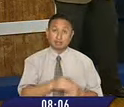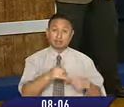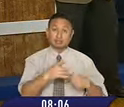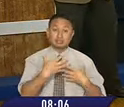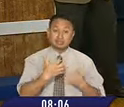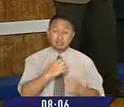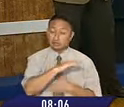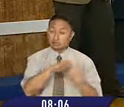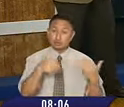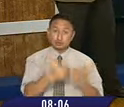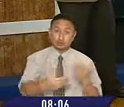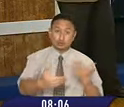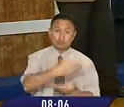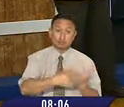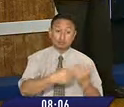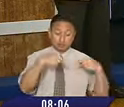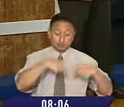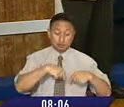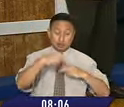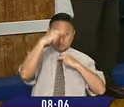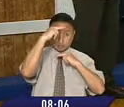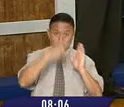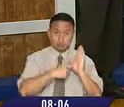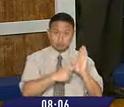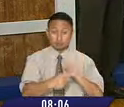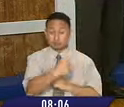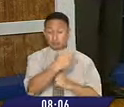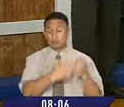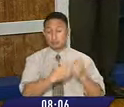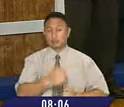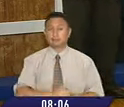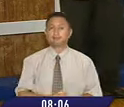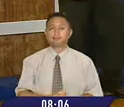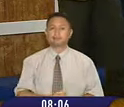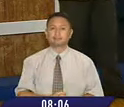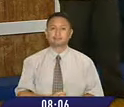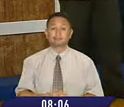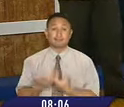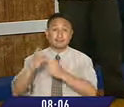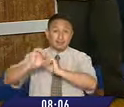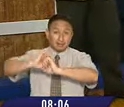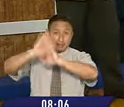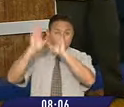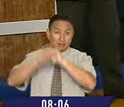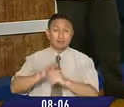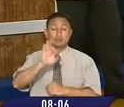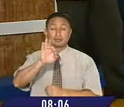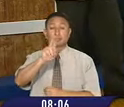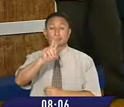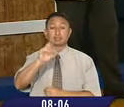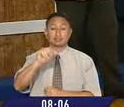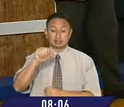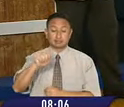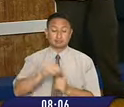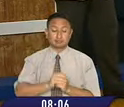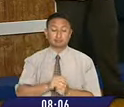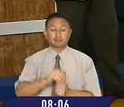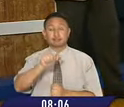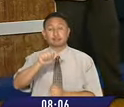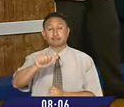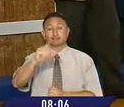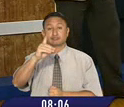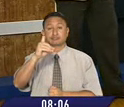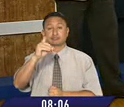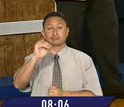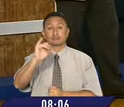todos y nosotros aquí lo hacemos evidenciando este problema. Así es, porque en horas de la mañana a través de TVC y con Adriana Rojas estuvimos precisamente en el sector de